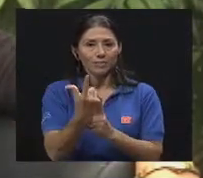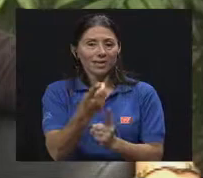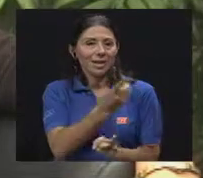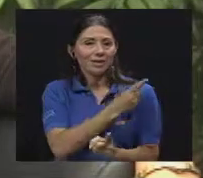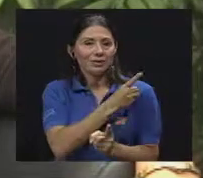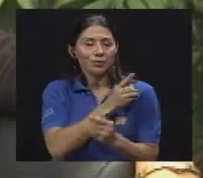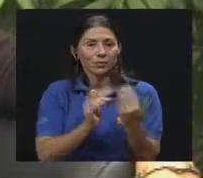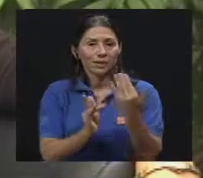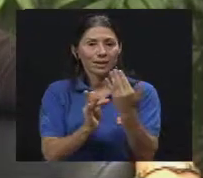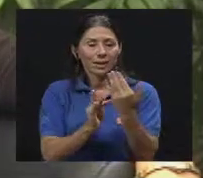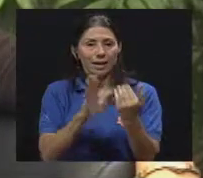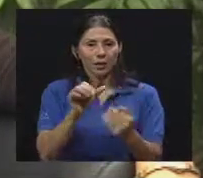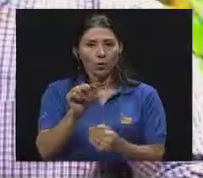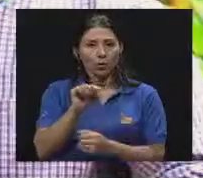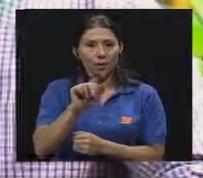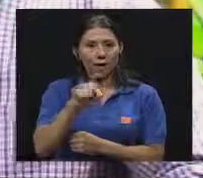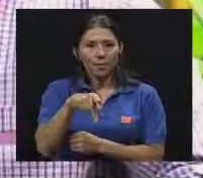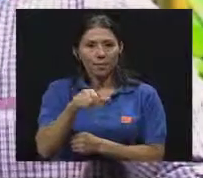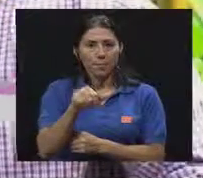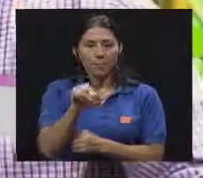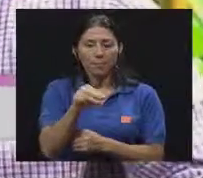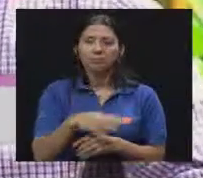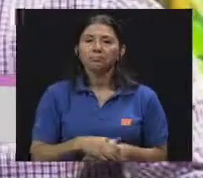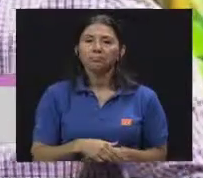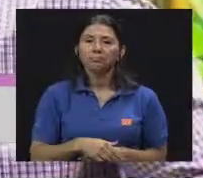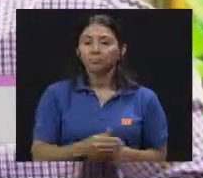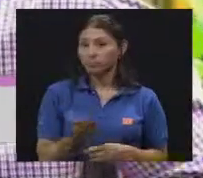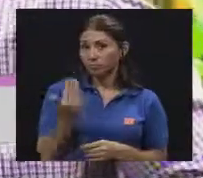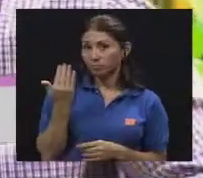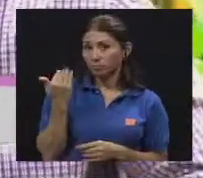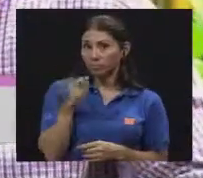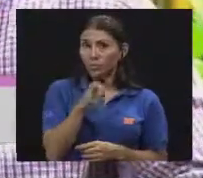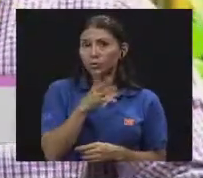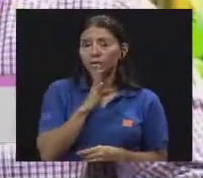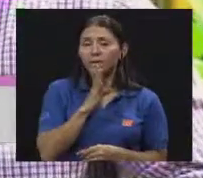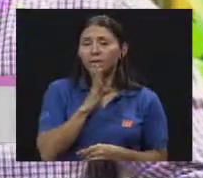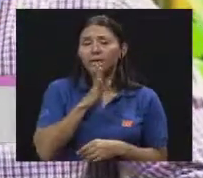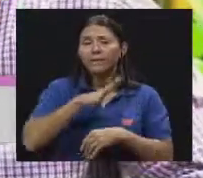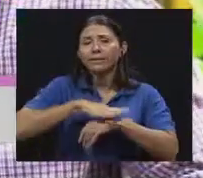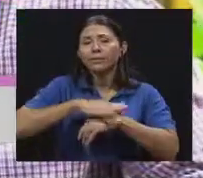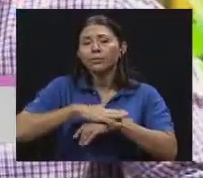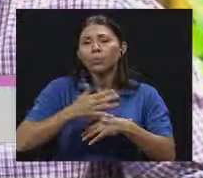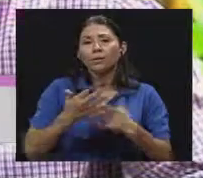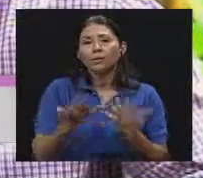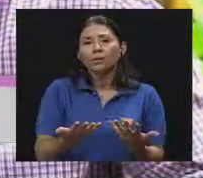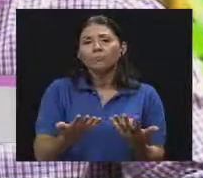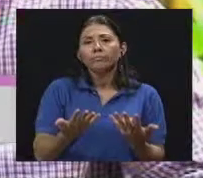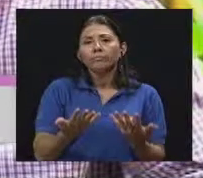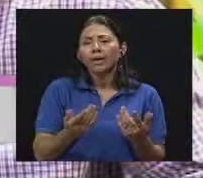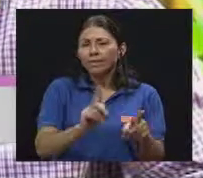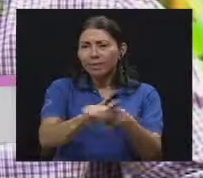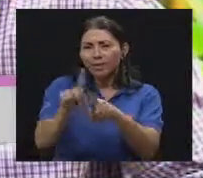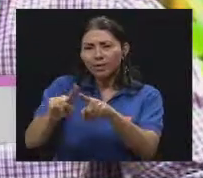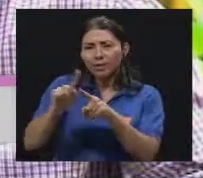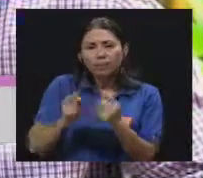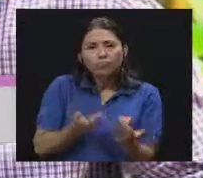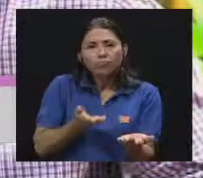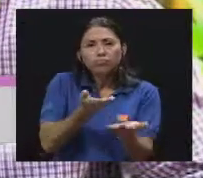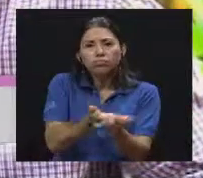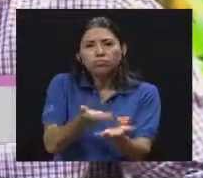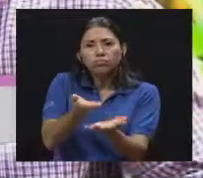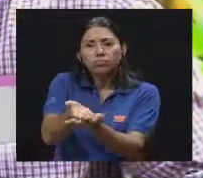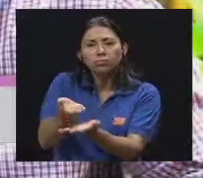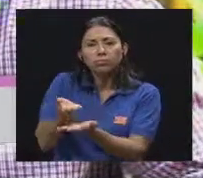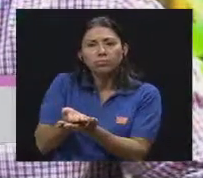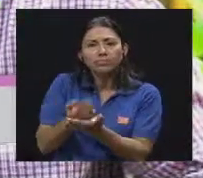Dirección Técnica del CONAPAM. Alexandra, en el segmento anterior usted nos comentaba acerca de todas las